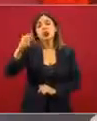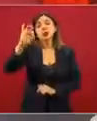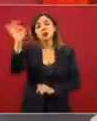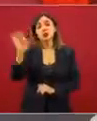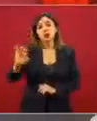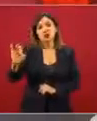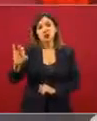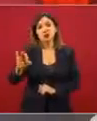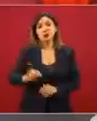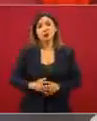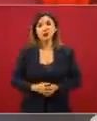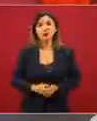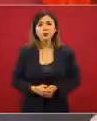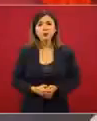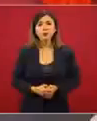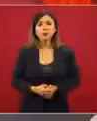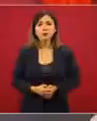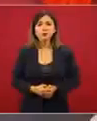7.6%.